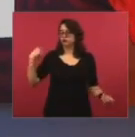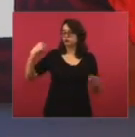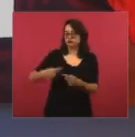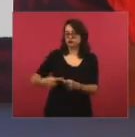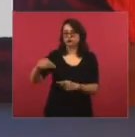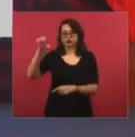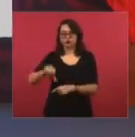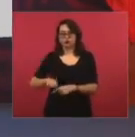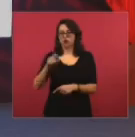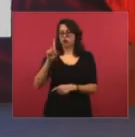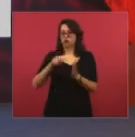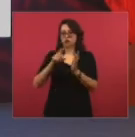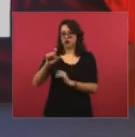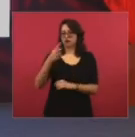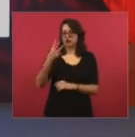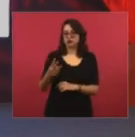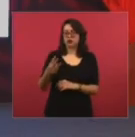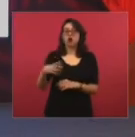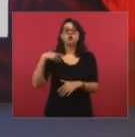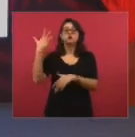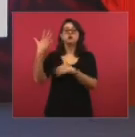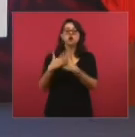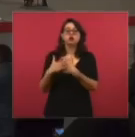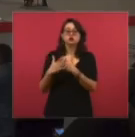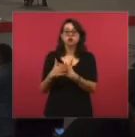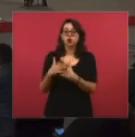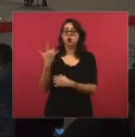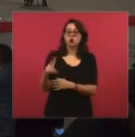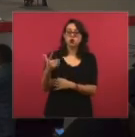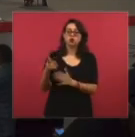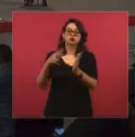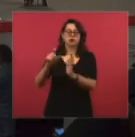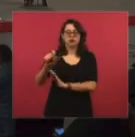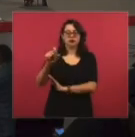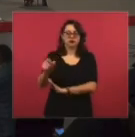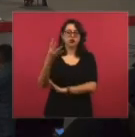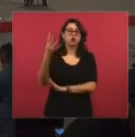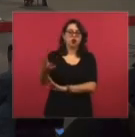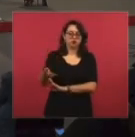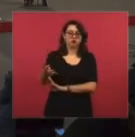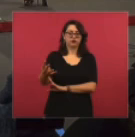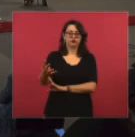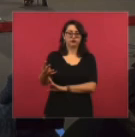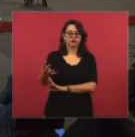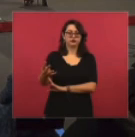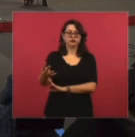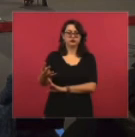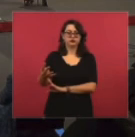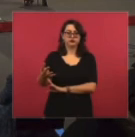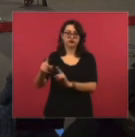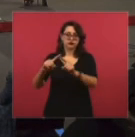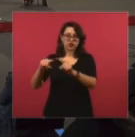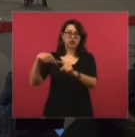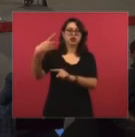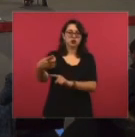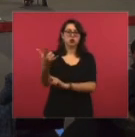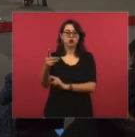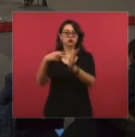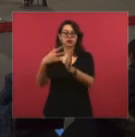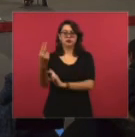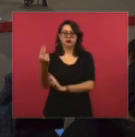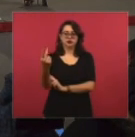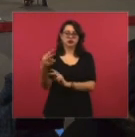¿Cómo estuvieran esas familias en México, amigos? Estuviéramos, pero bien fregados, amigos, estuviéramos. Los mexicanos